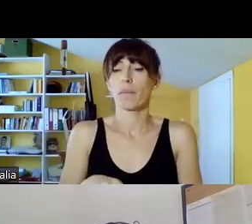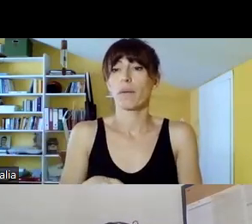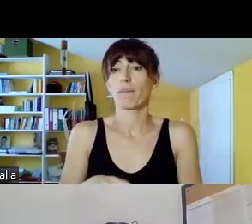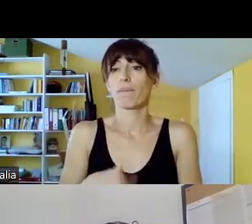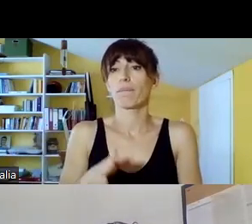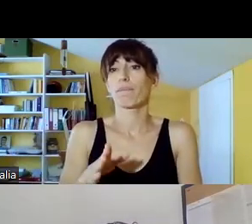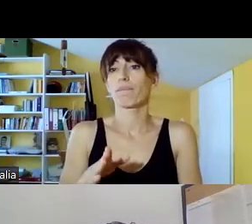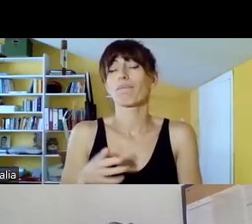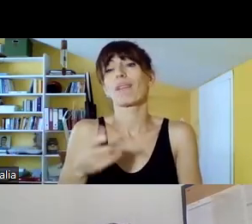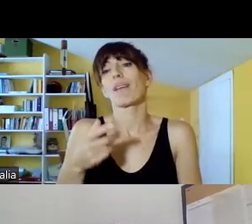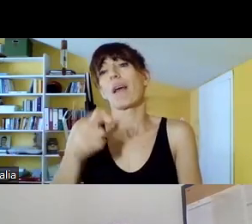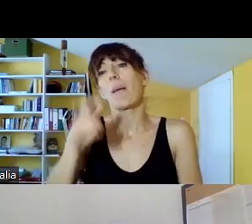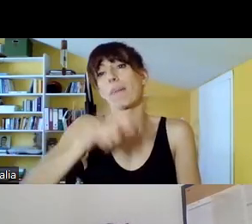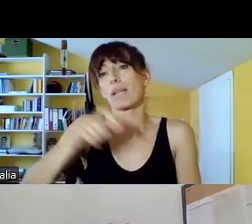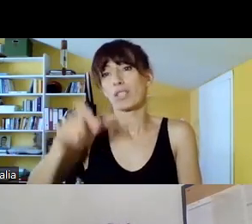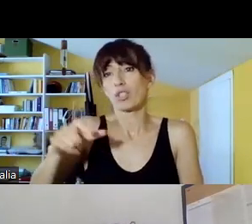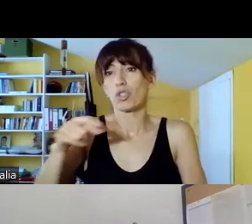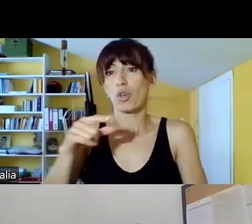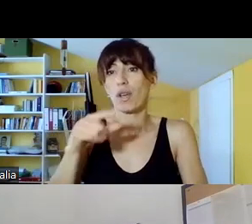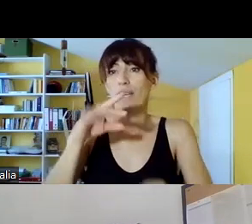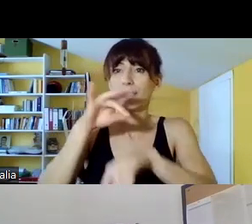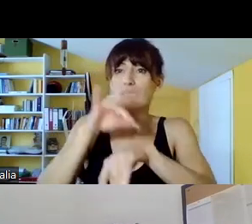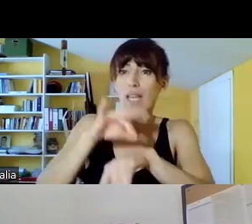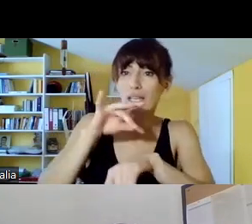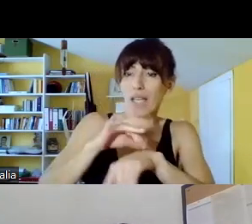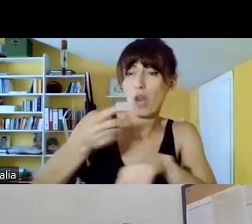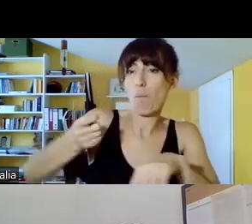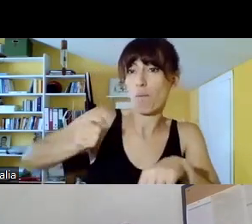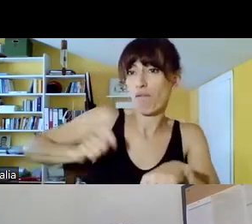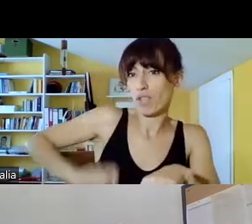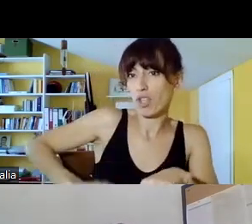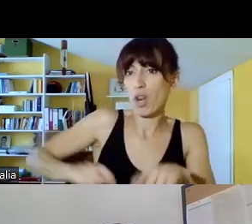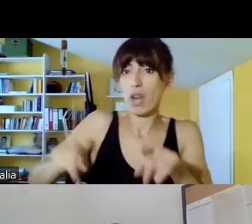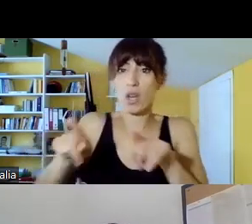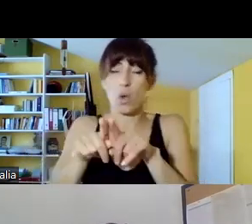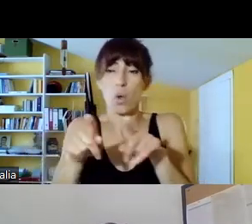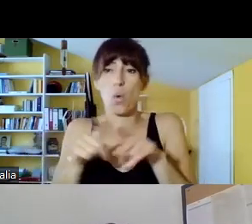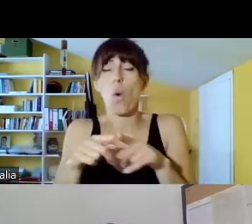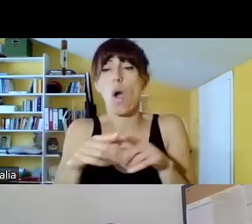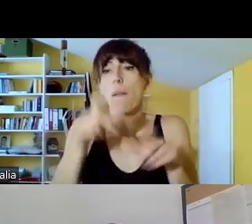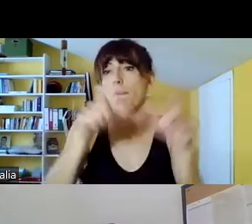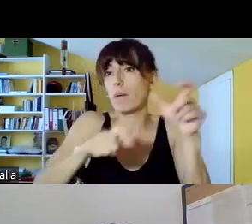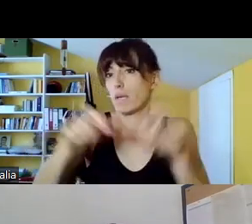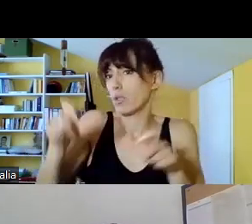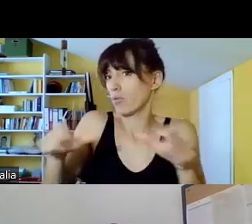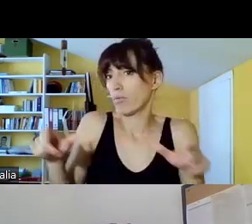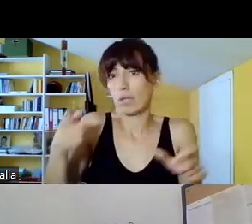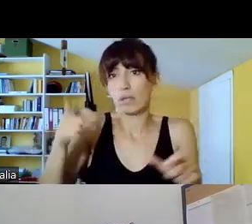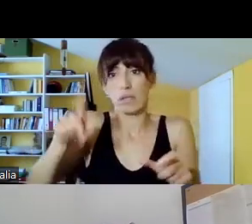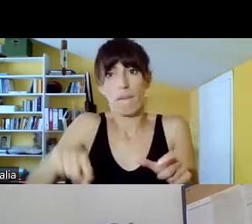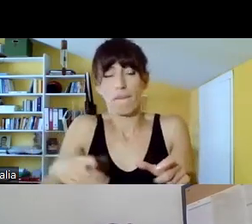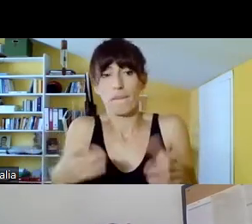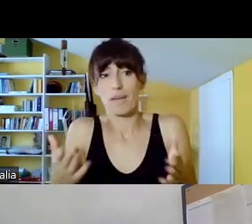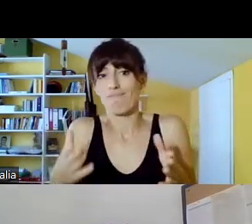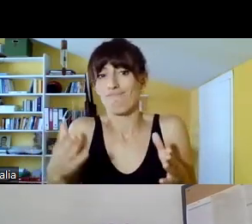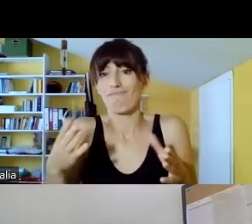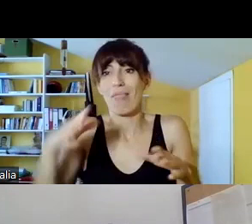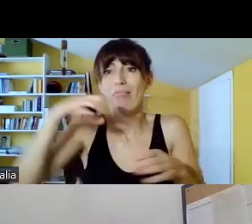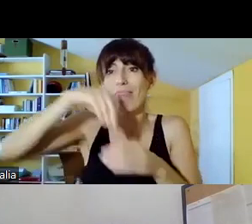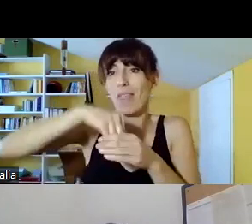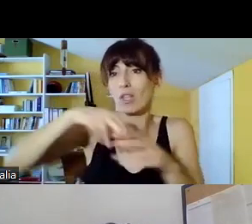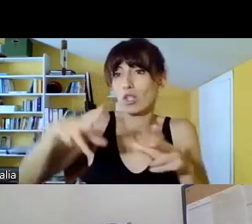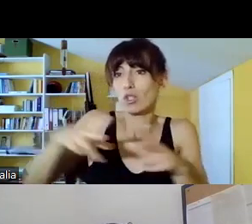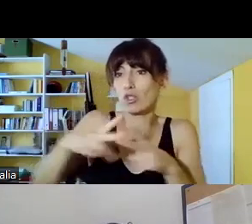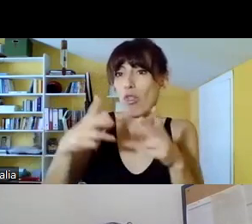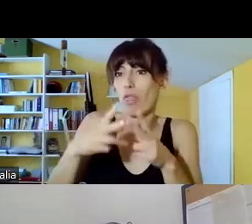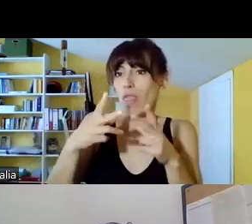personal sanitario, los y las profesionales, al igual que el resto de la población, actúan dentro de un marco social